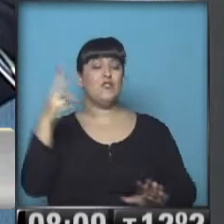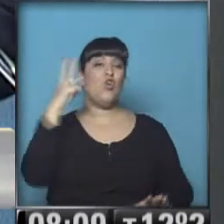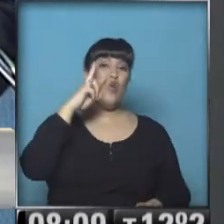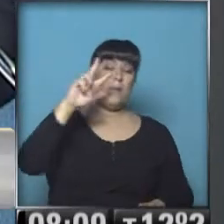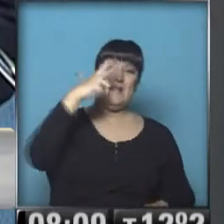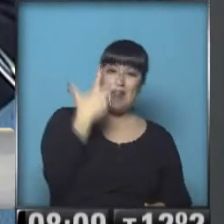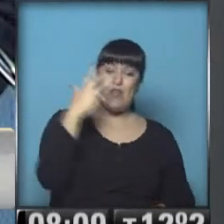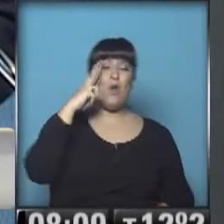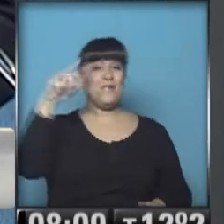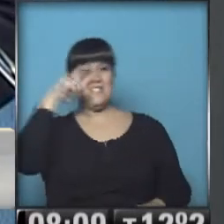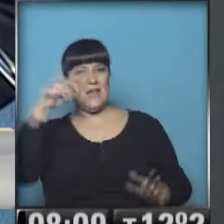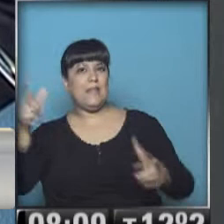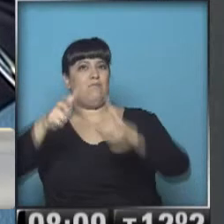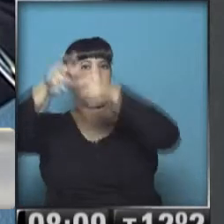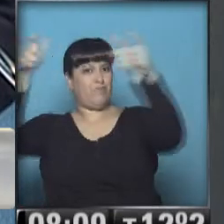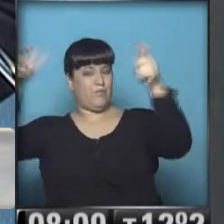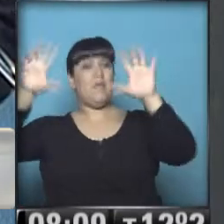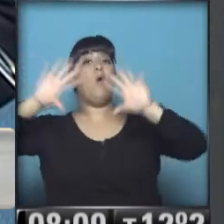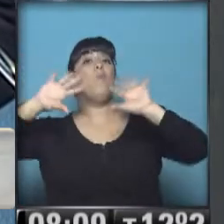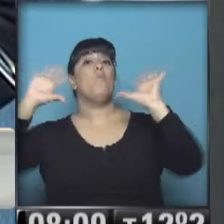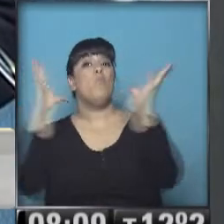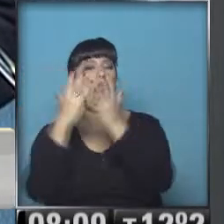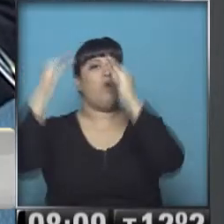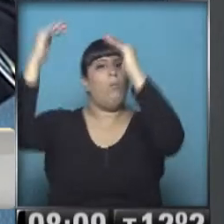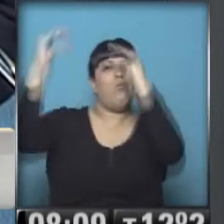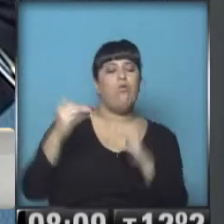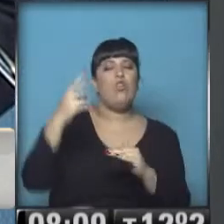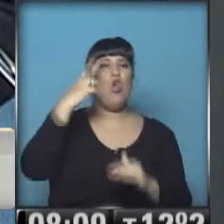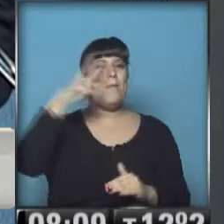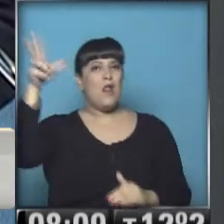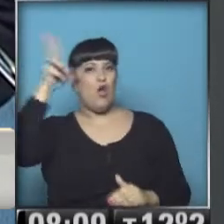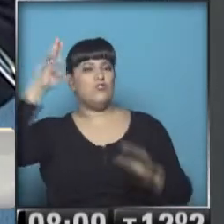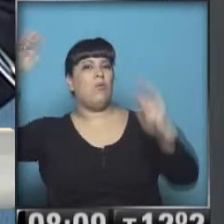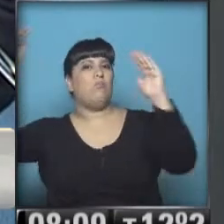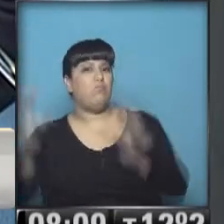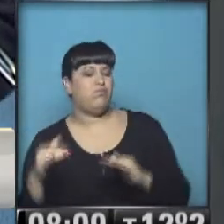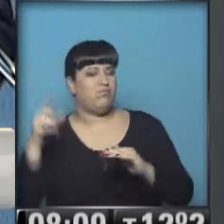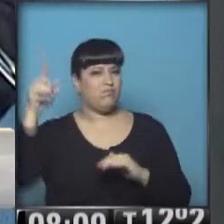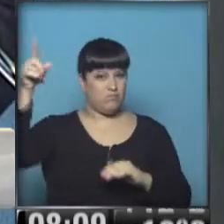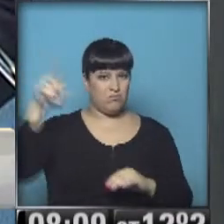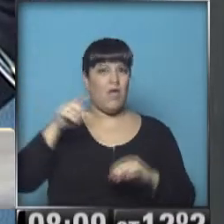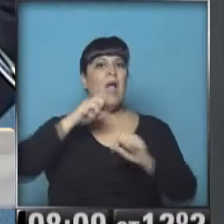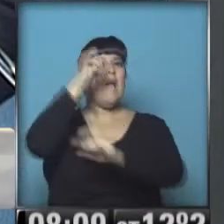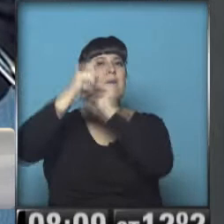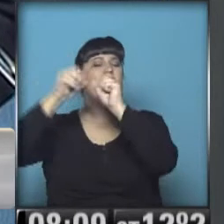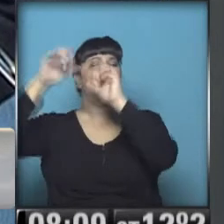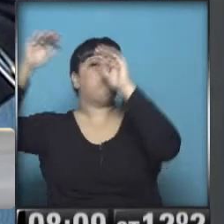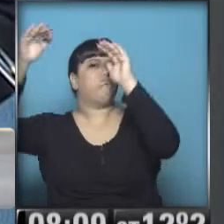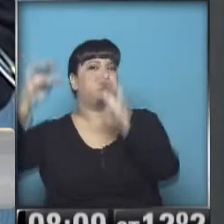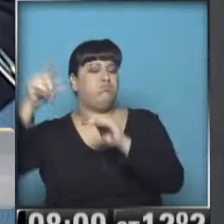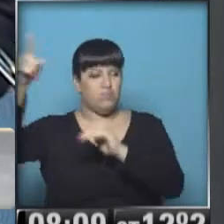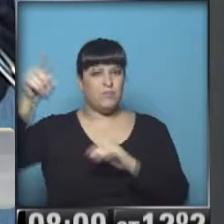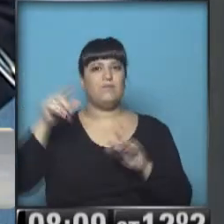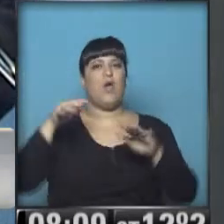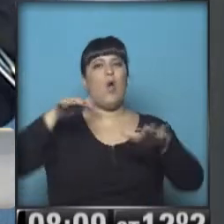después experimentó una caída a partir del año 2008 la caída de lehman brothers genera a través de